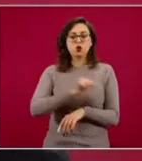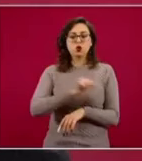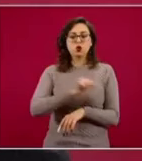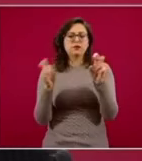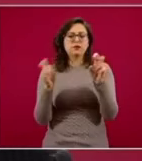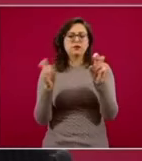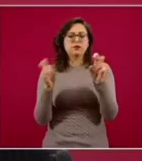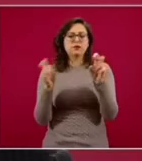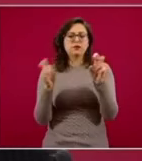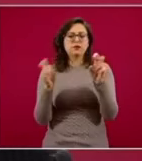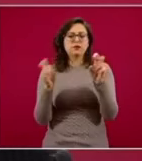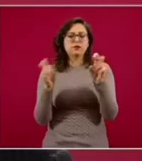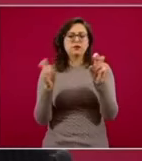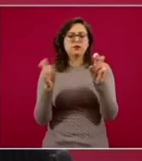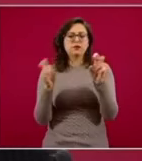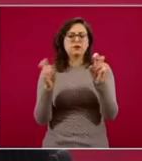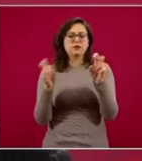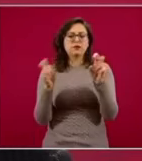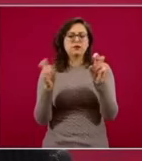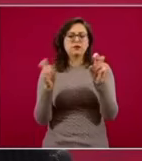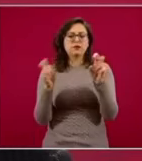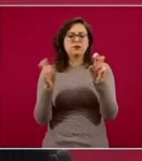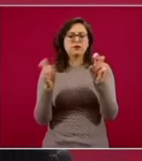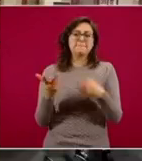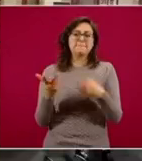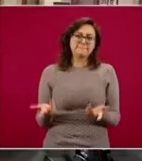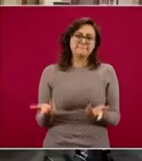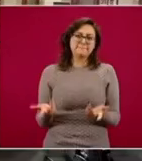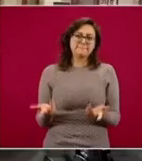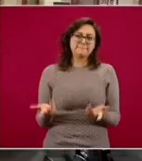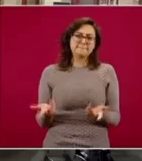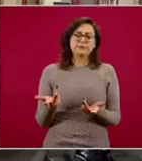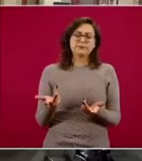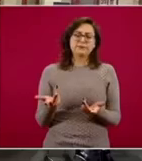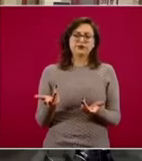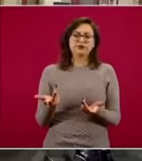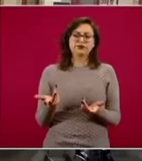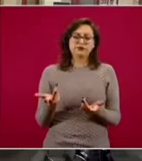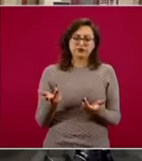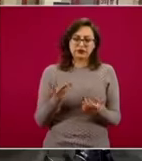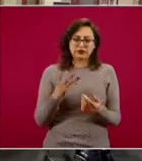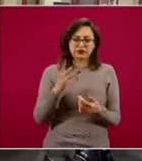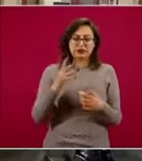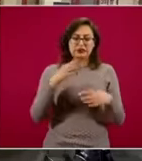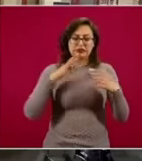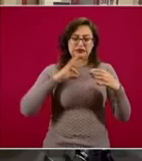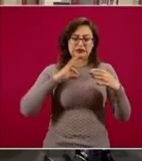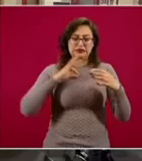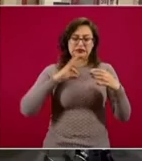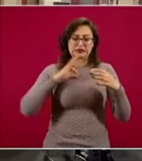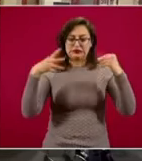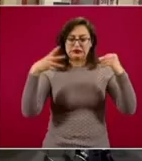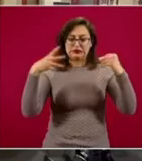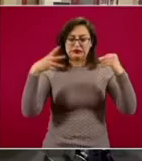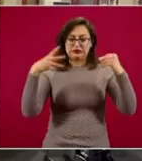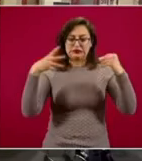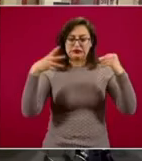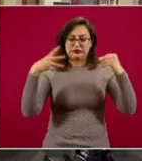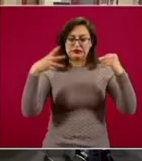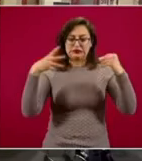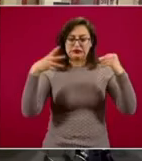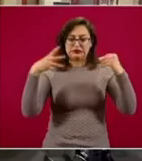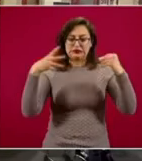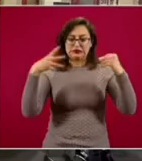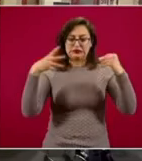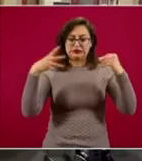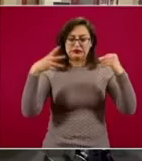identificando como oportunidades adicionales para reducir el impacto letal de la